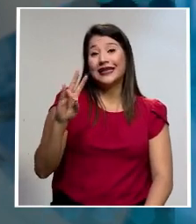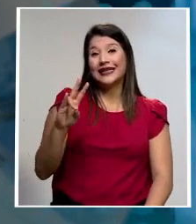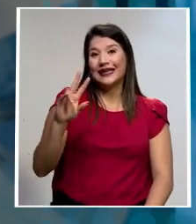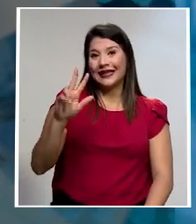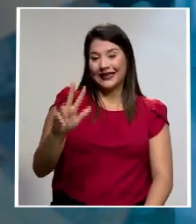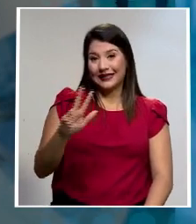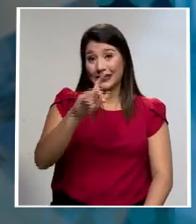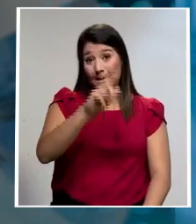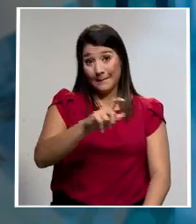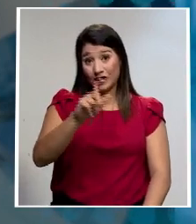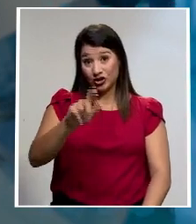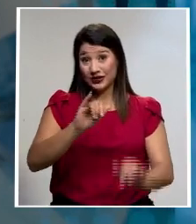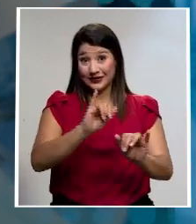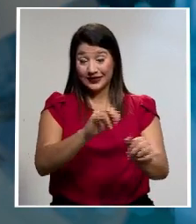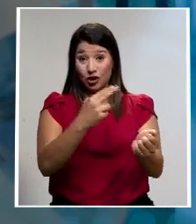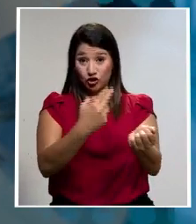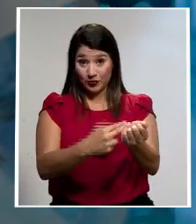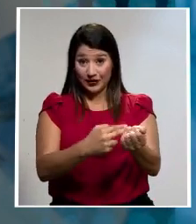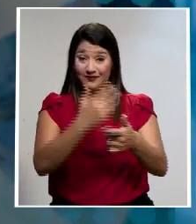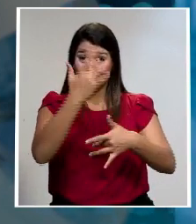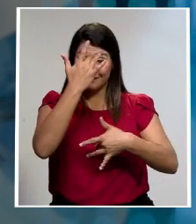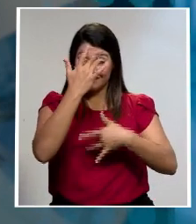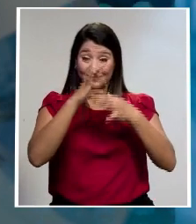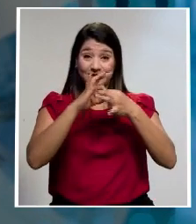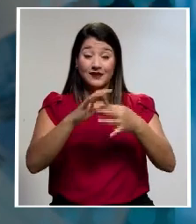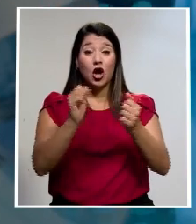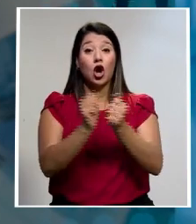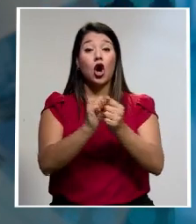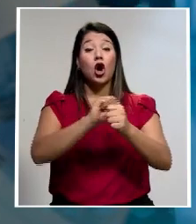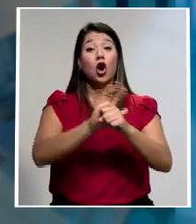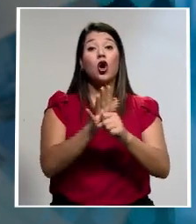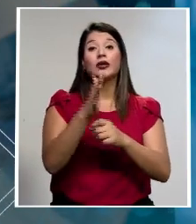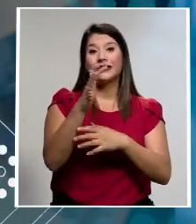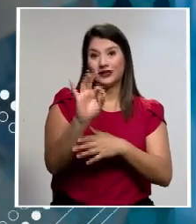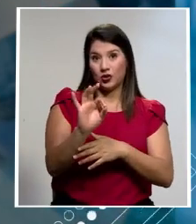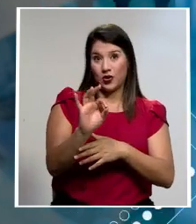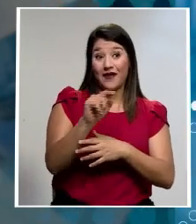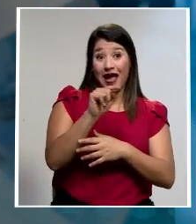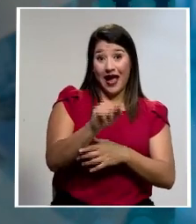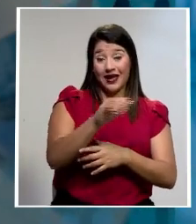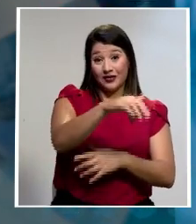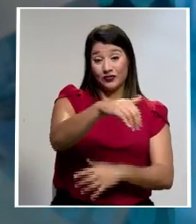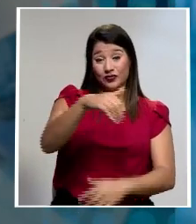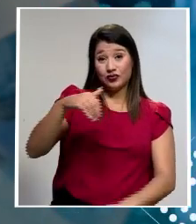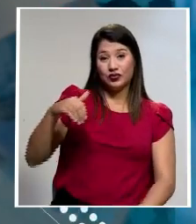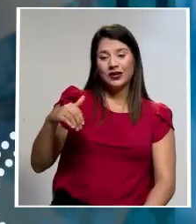873 personas hospitalizadas por causas relacionadas al COVID, de las cuales